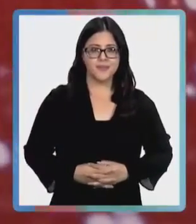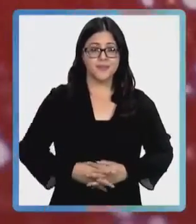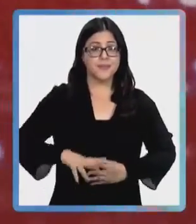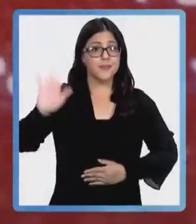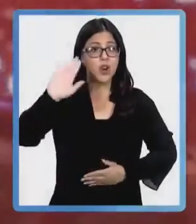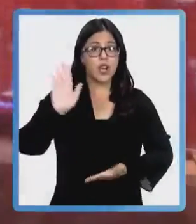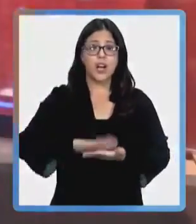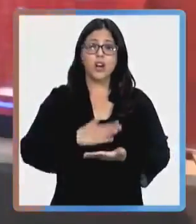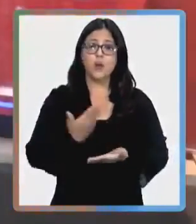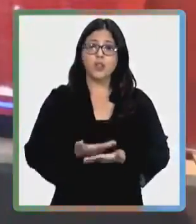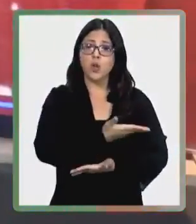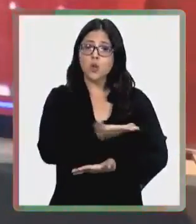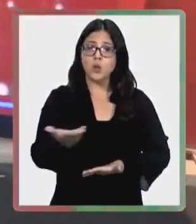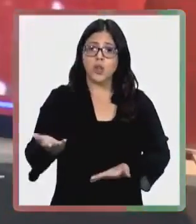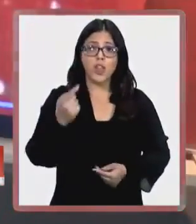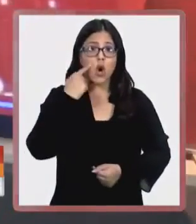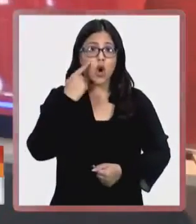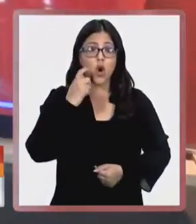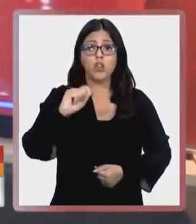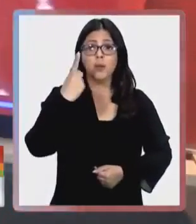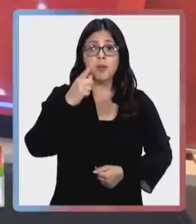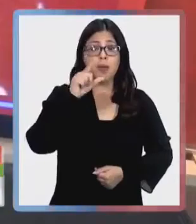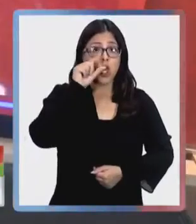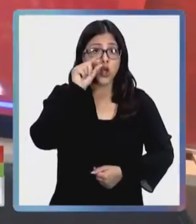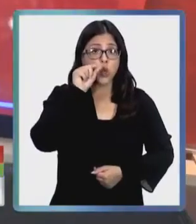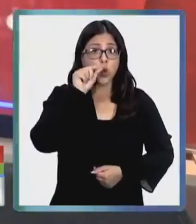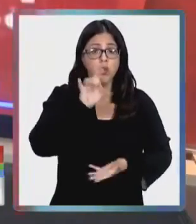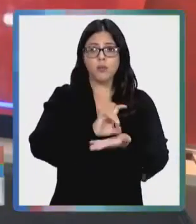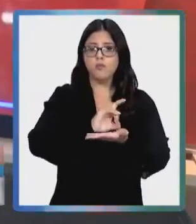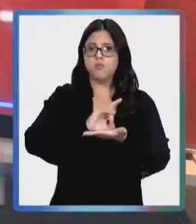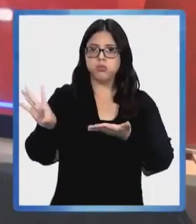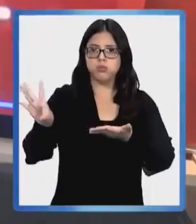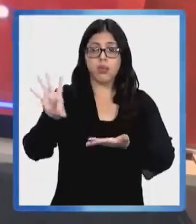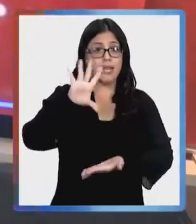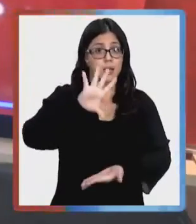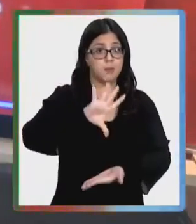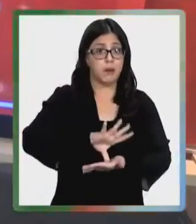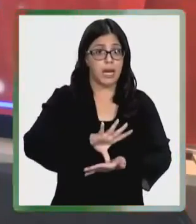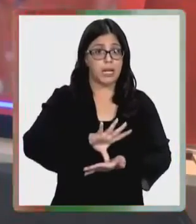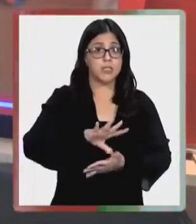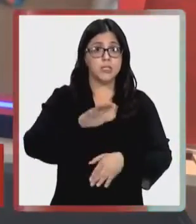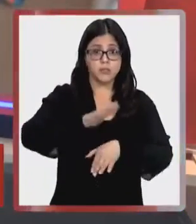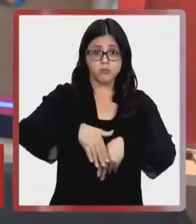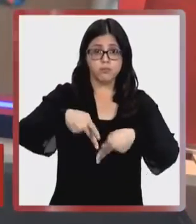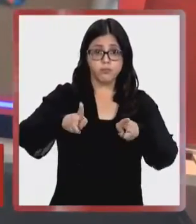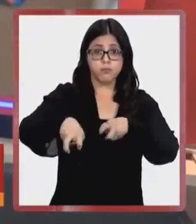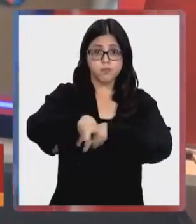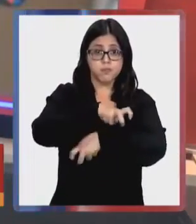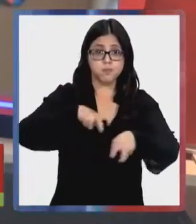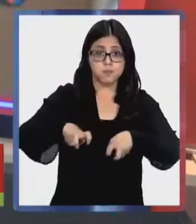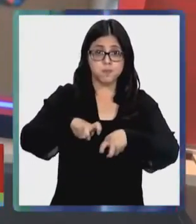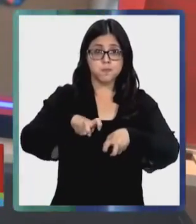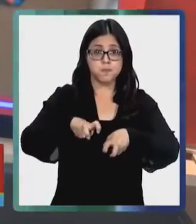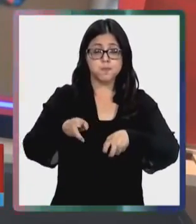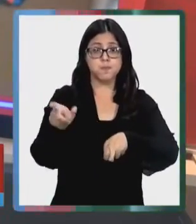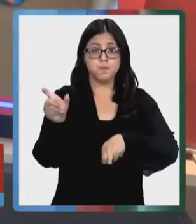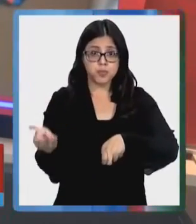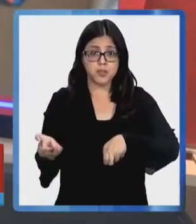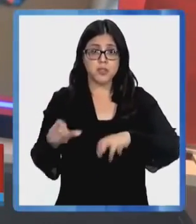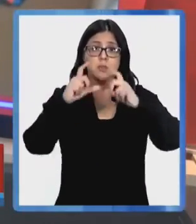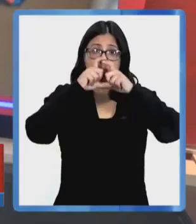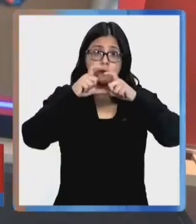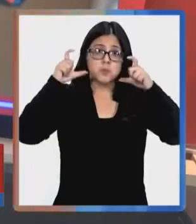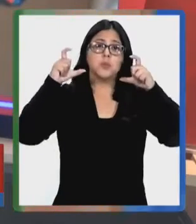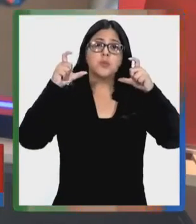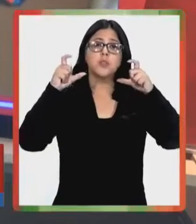Noticias. Hola, ¿cómo están? A partir del 1 de octubre se eliminará en todo el país el pase de movilidad, los